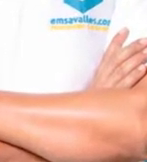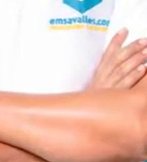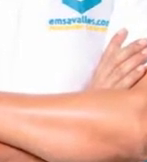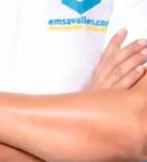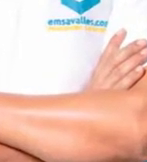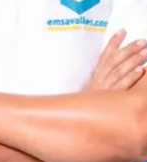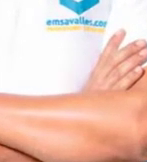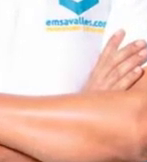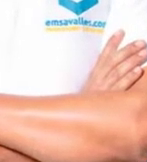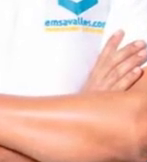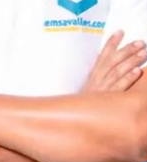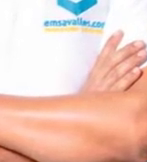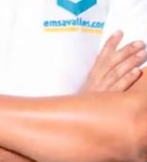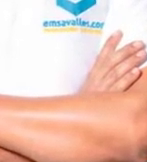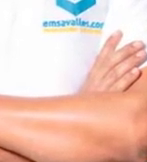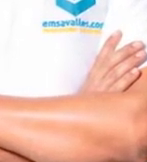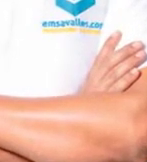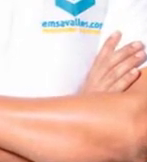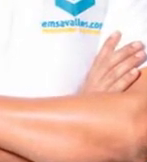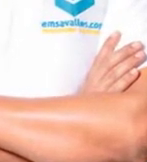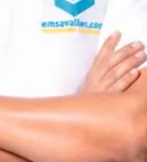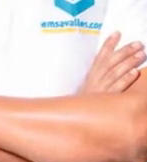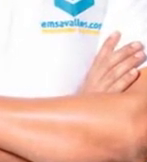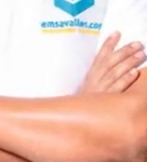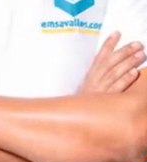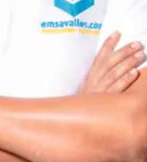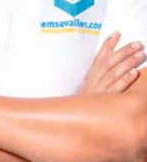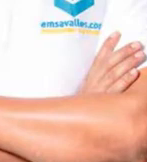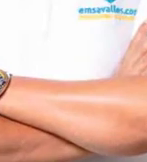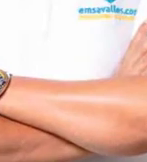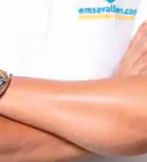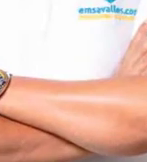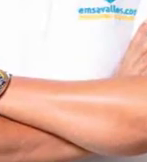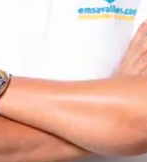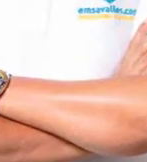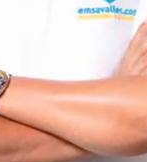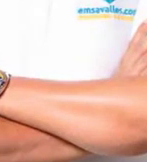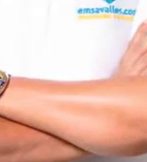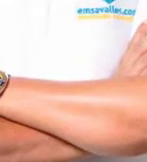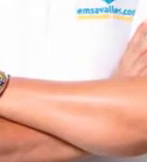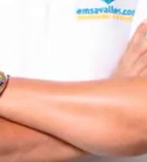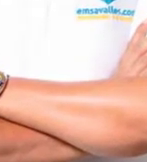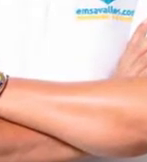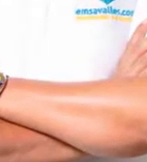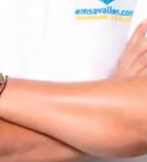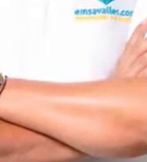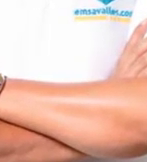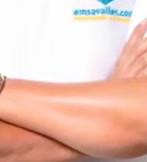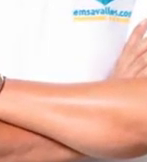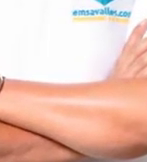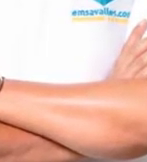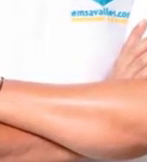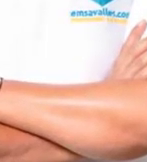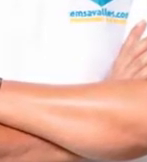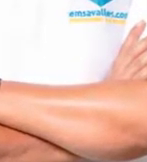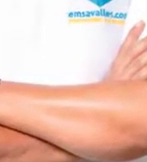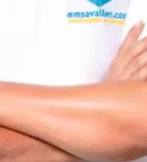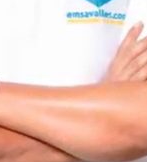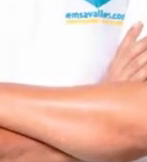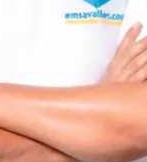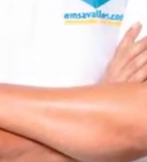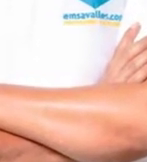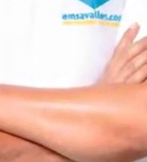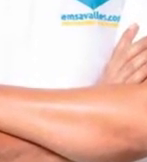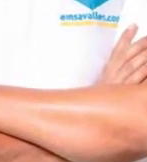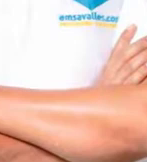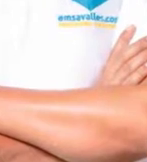por una mayoría importante, por unanimidad, pues por 26 votos a favor. Y yo le agradezco al nuevo